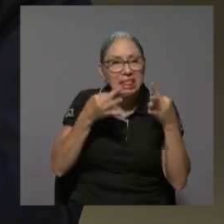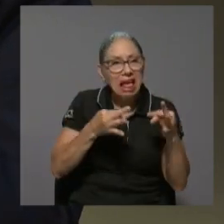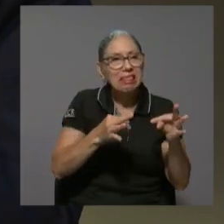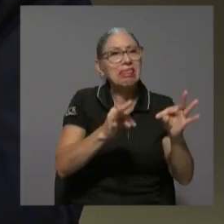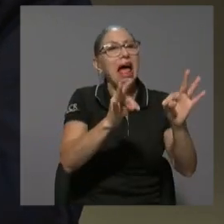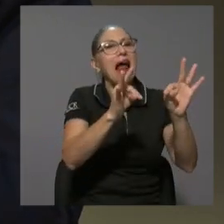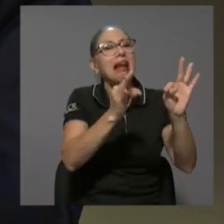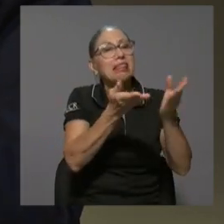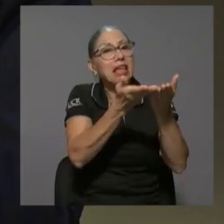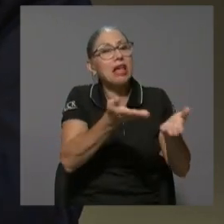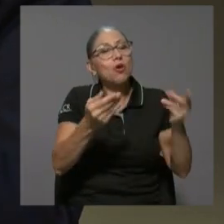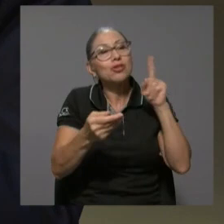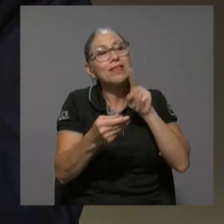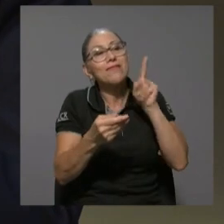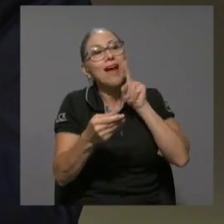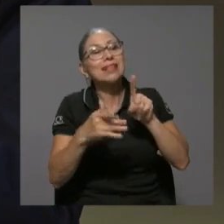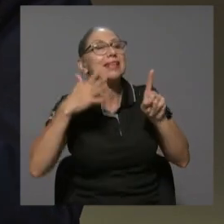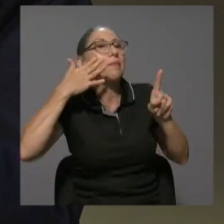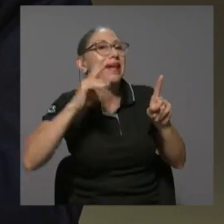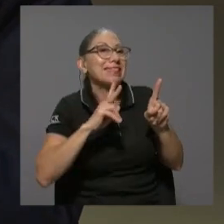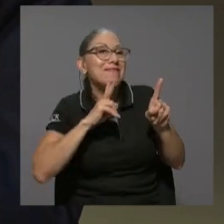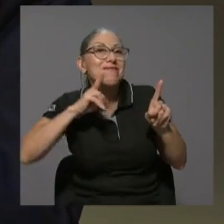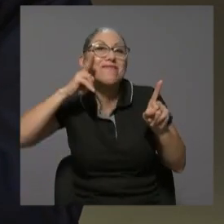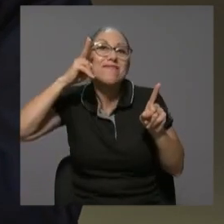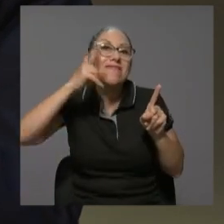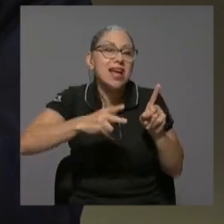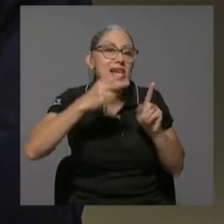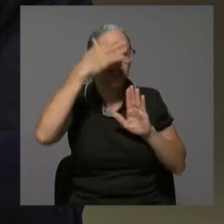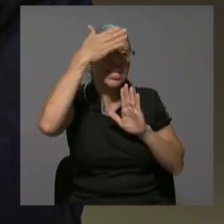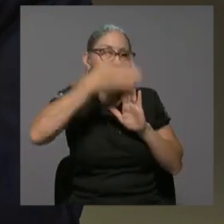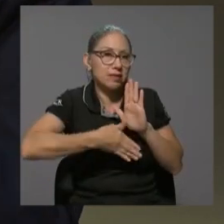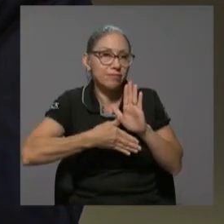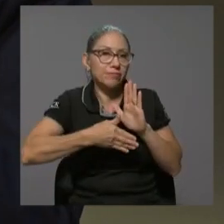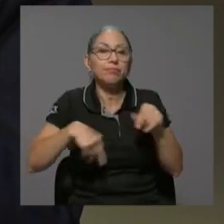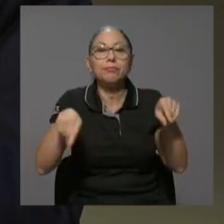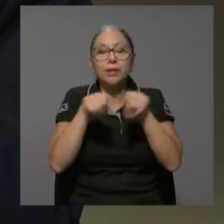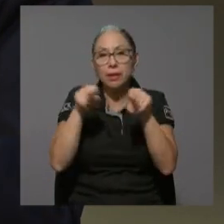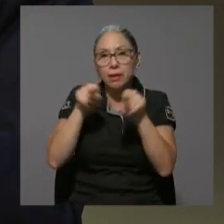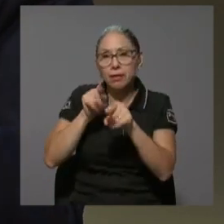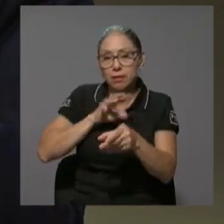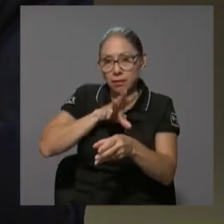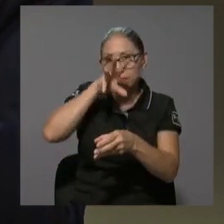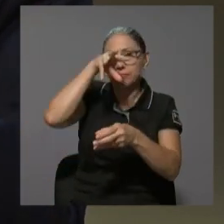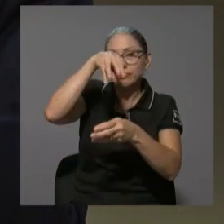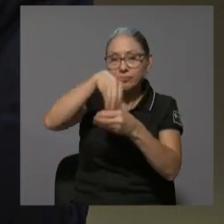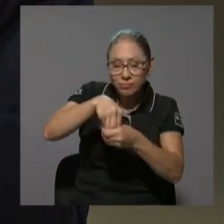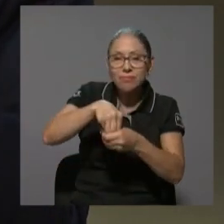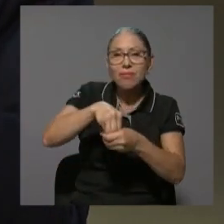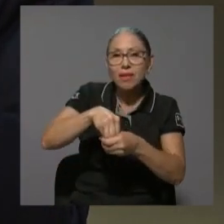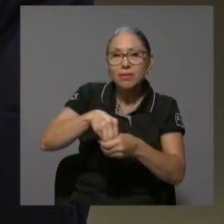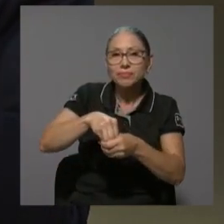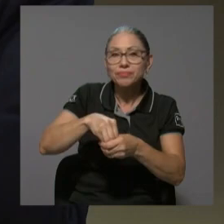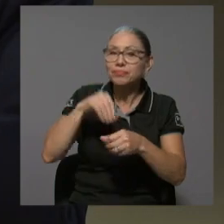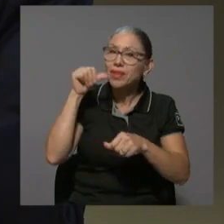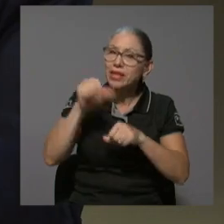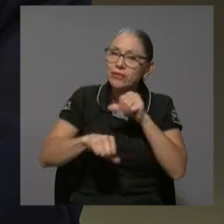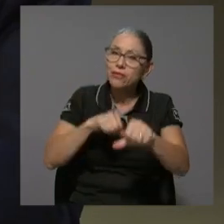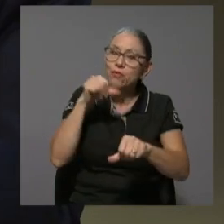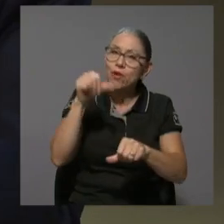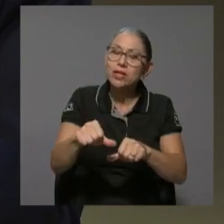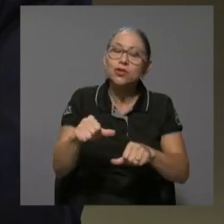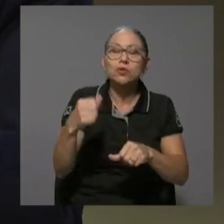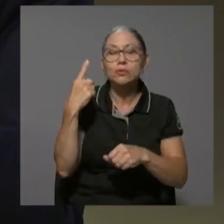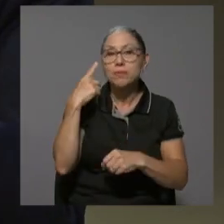se desean transmitir. Incluye también los esfuerzos por